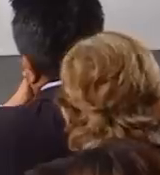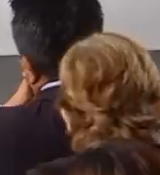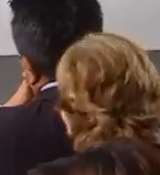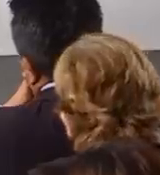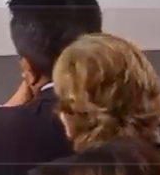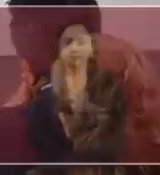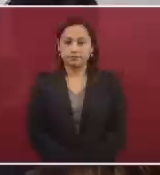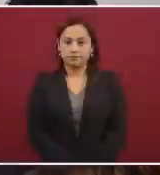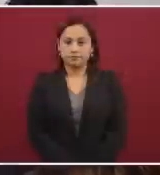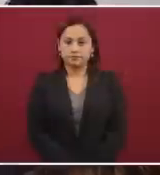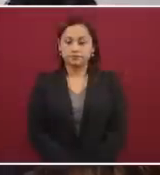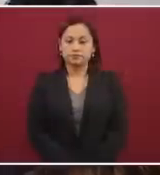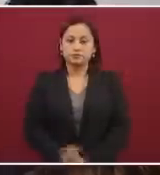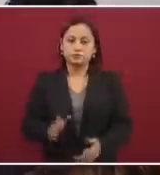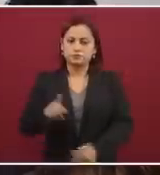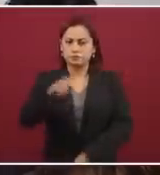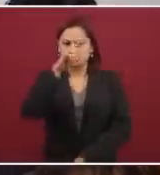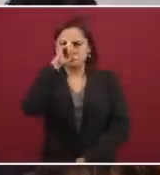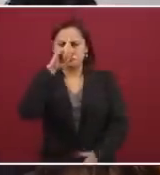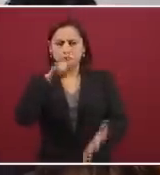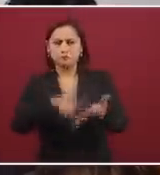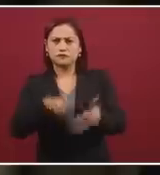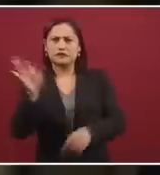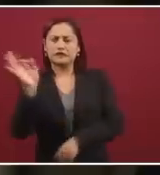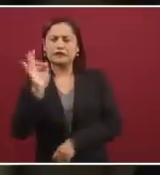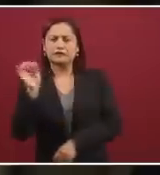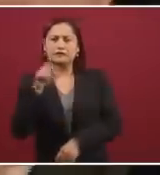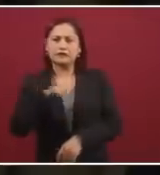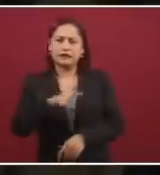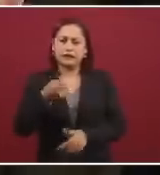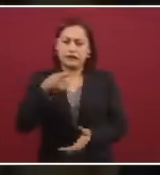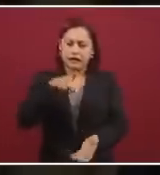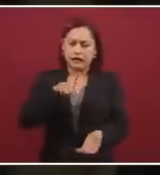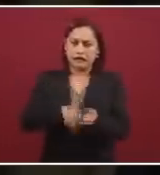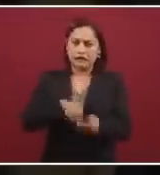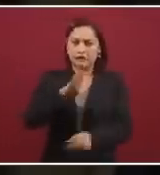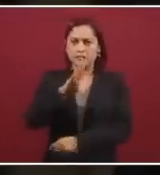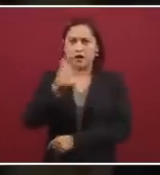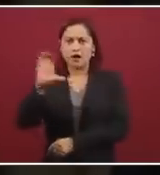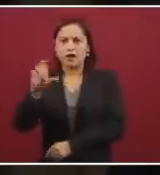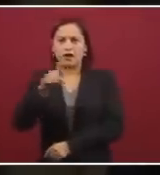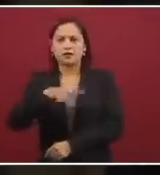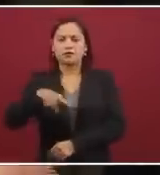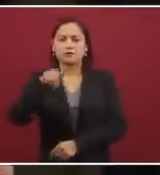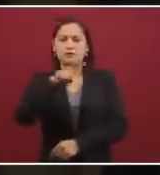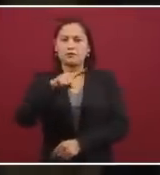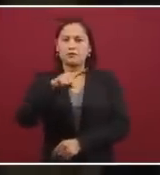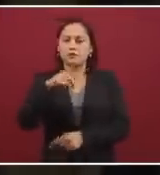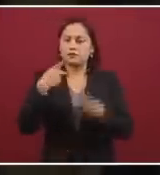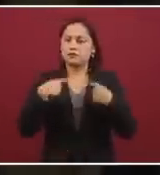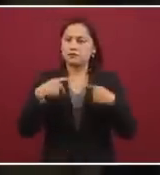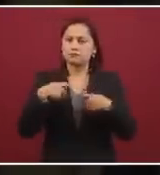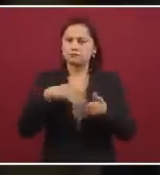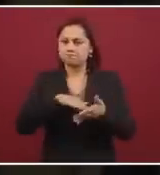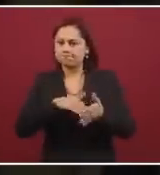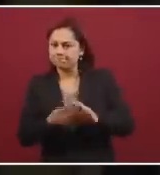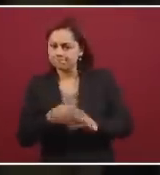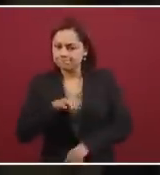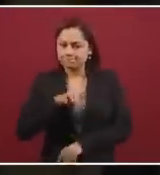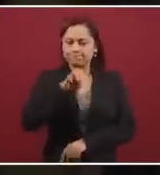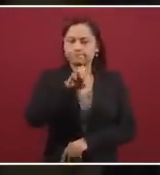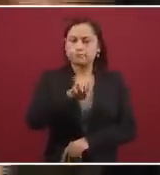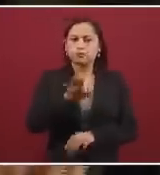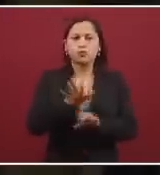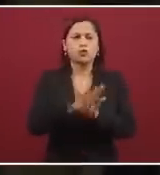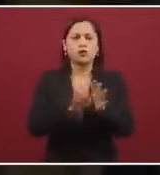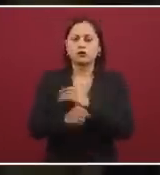quiero usted que puede existir un fraude un engaño al elector en términos genéricos que van el día del proceso electoral